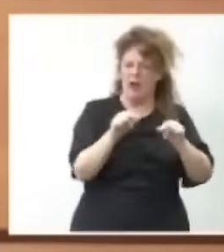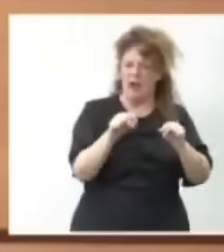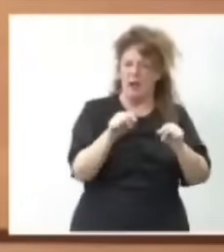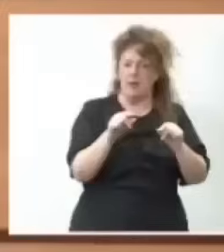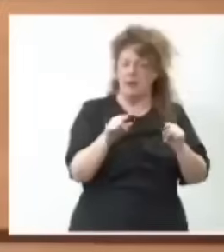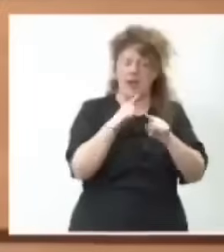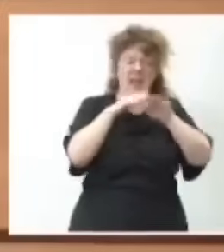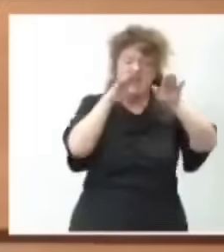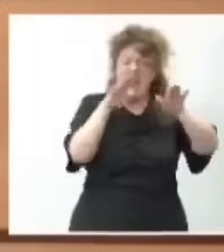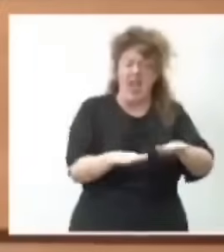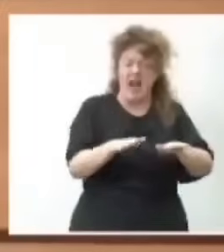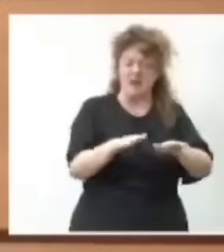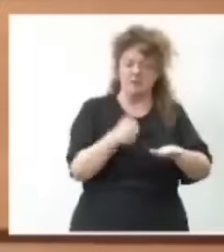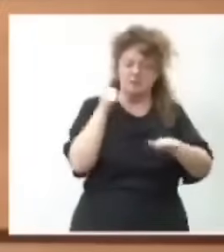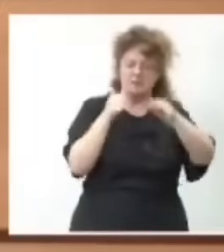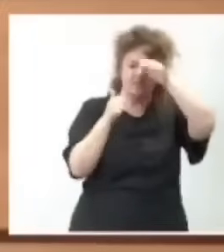leal